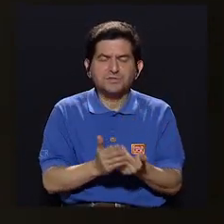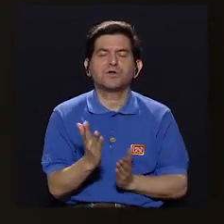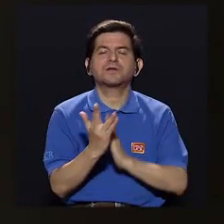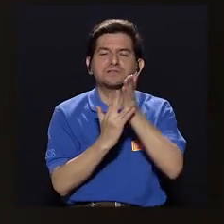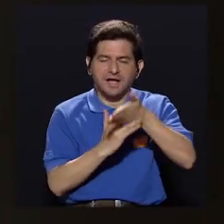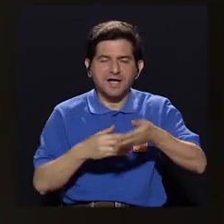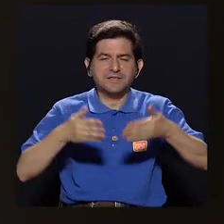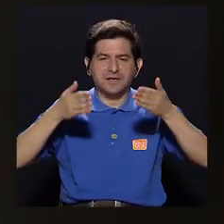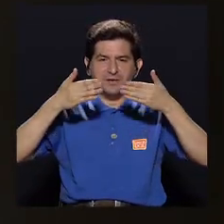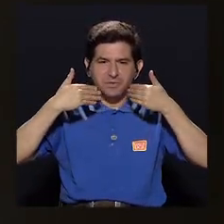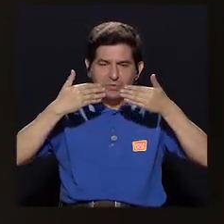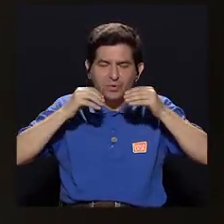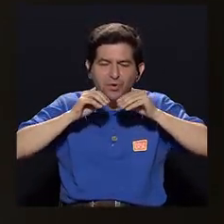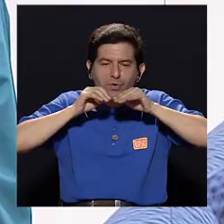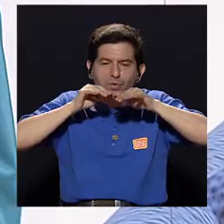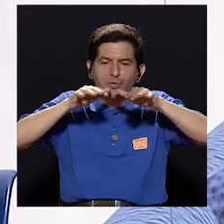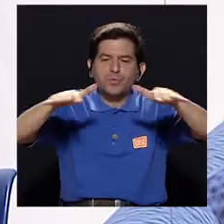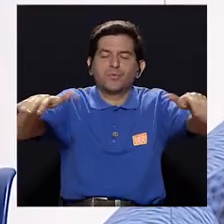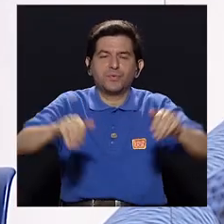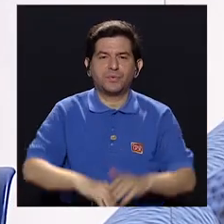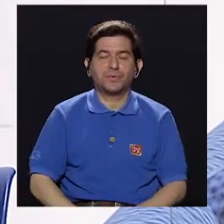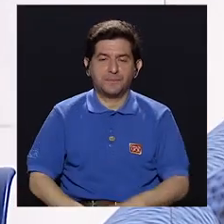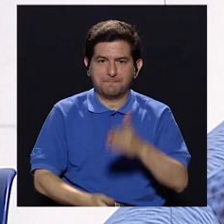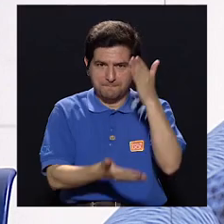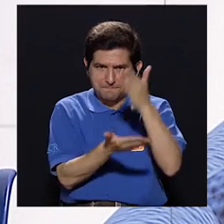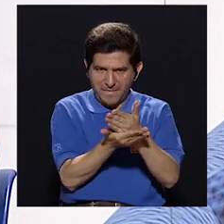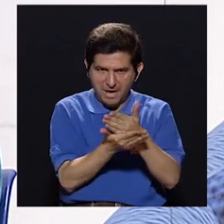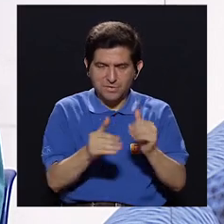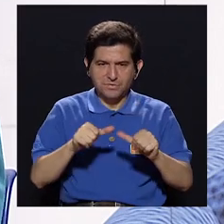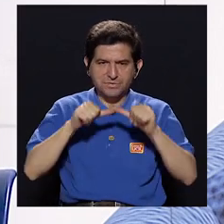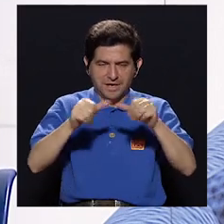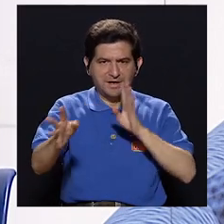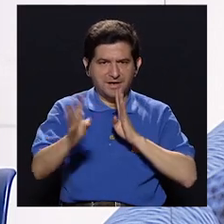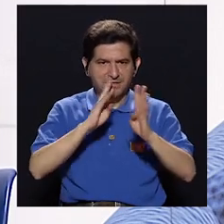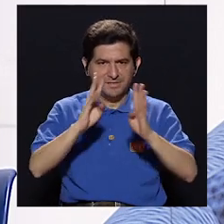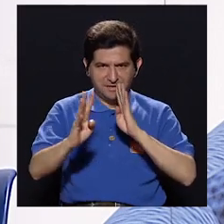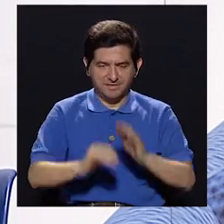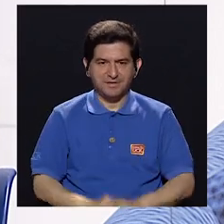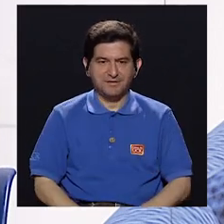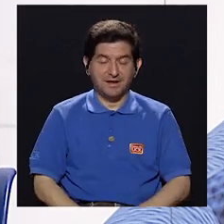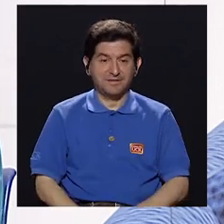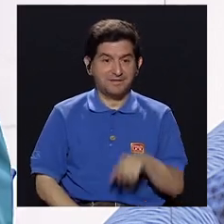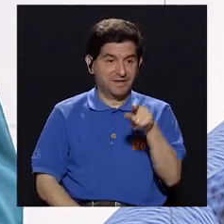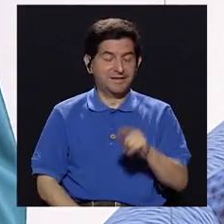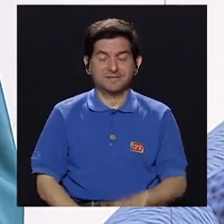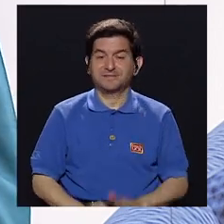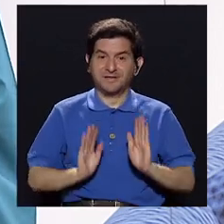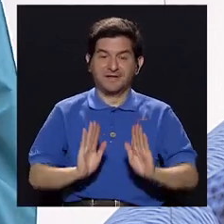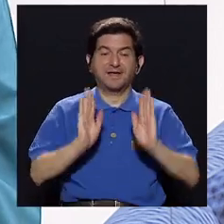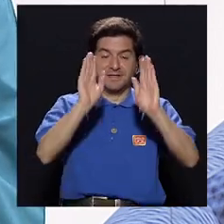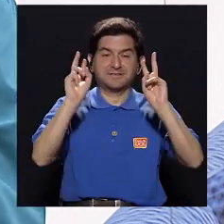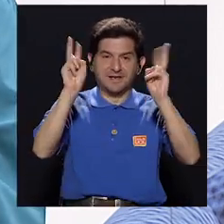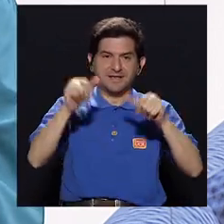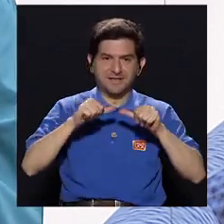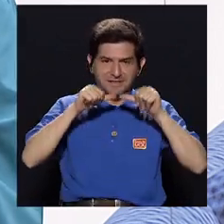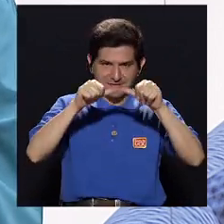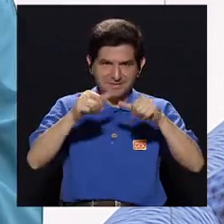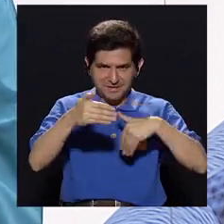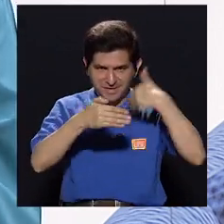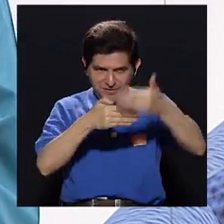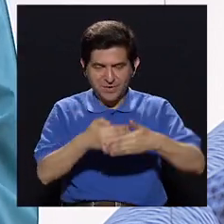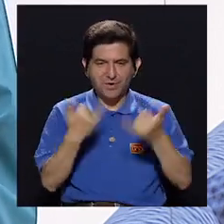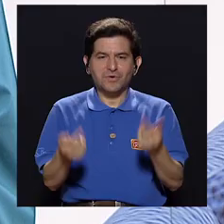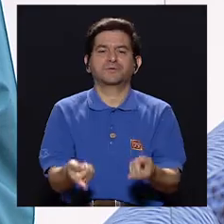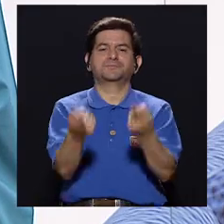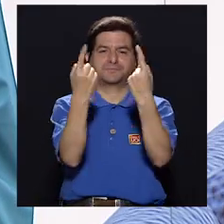viento son como un polvo Permíteme hacer una pausa y continuamos hablando este extraordinario tema en el siguiente segmento